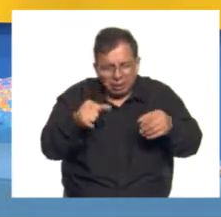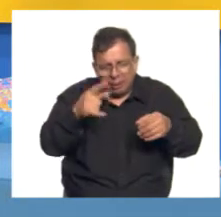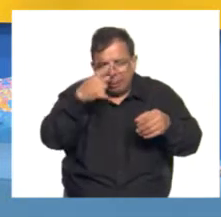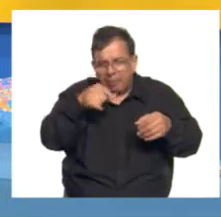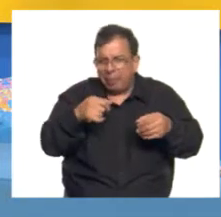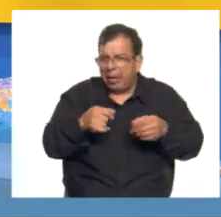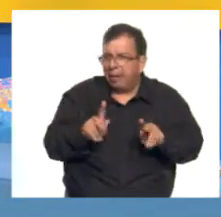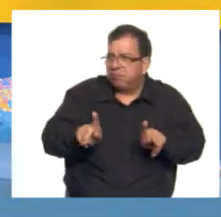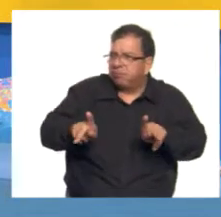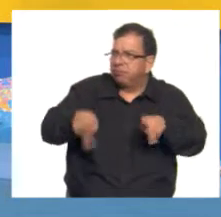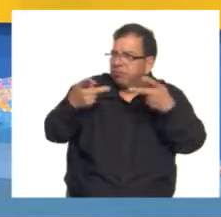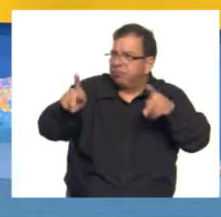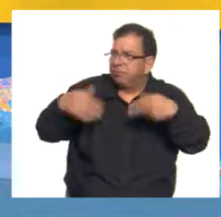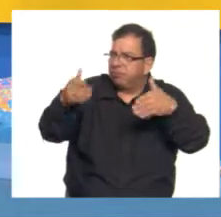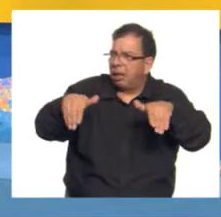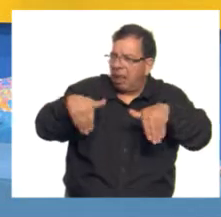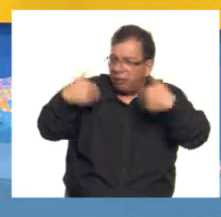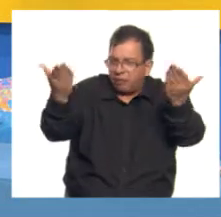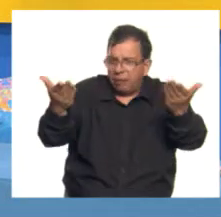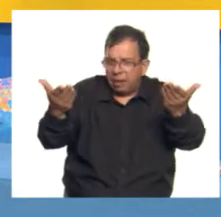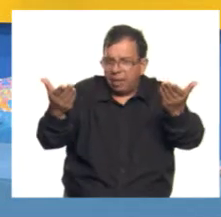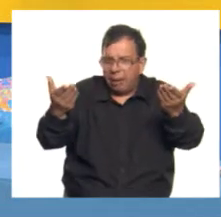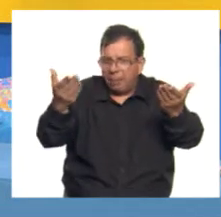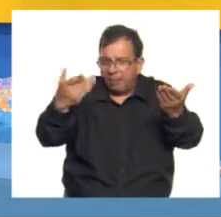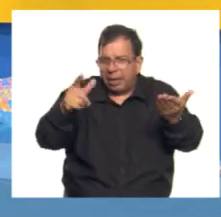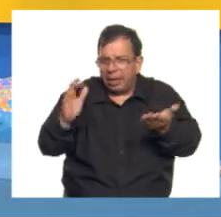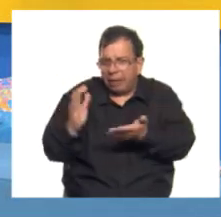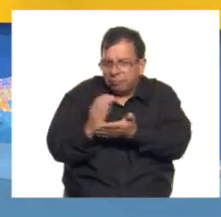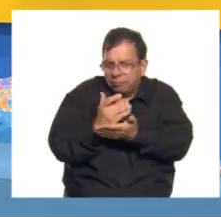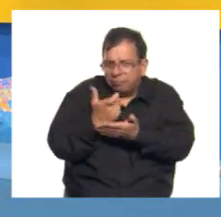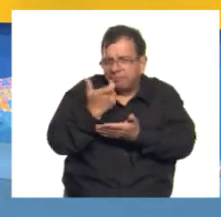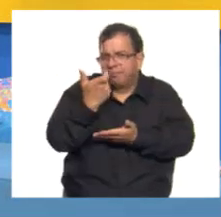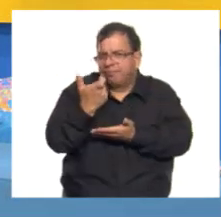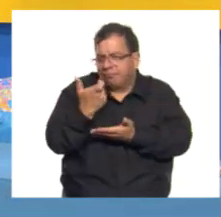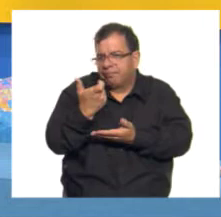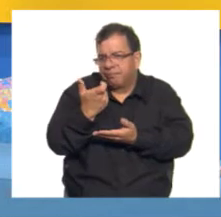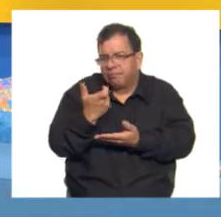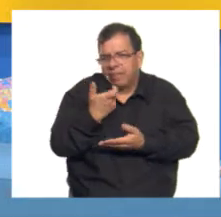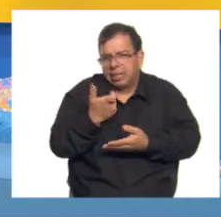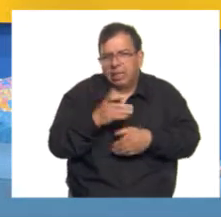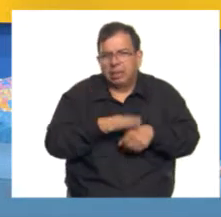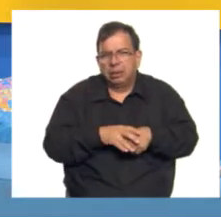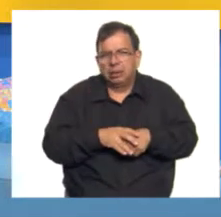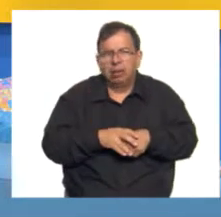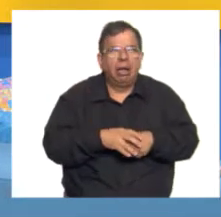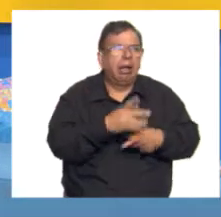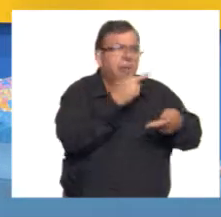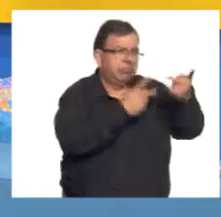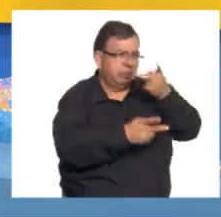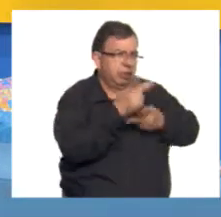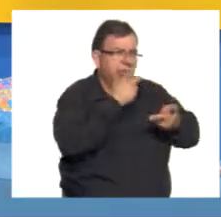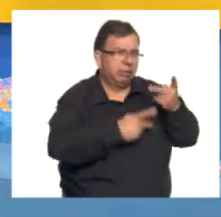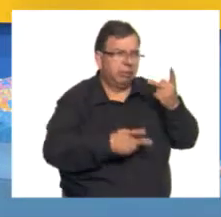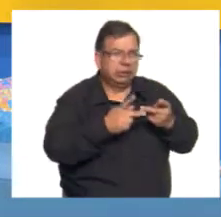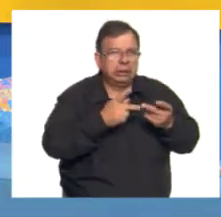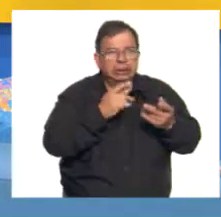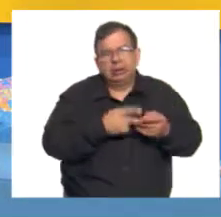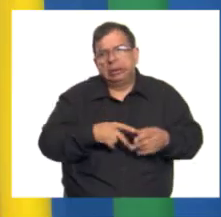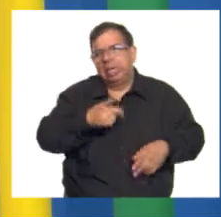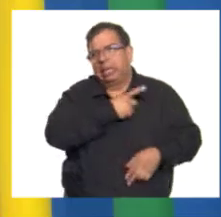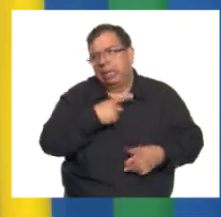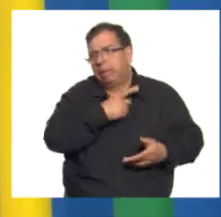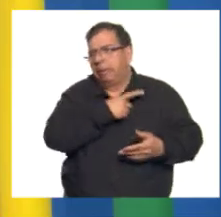la exportación para que así se contribuyera a tener finanzas más sanas en vez de pedir préstamos que aumentaran la deuda.